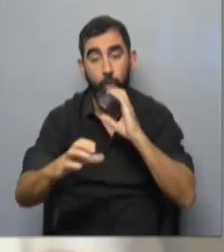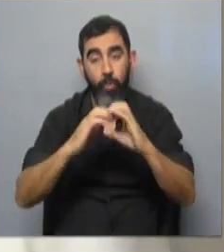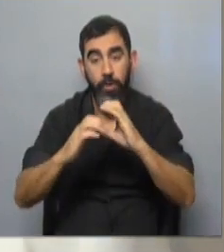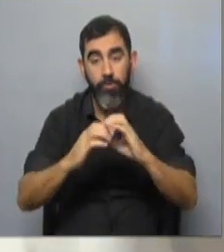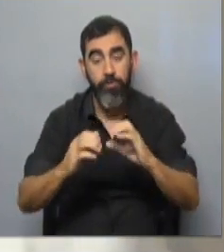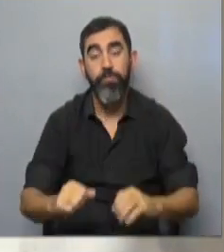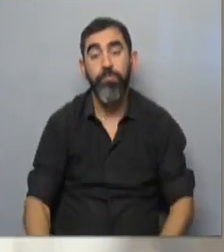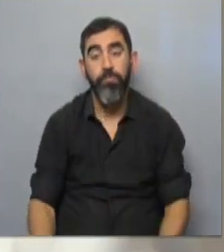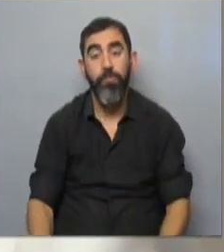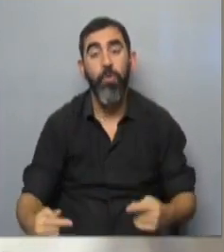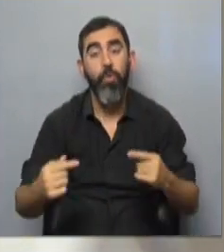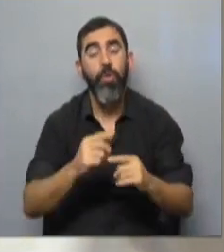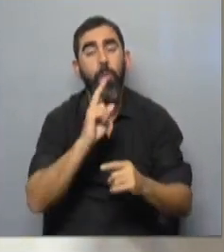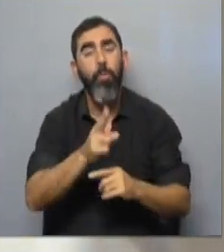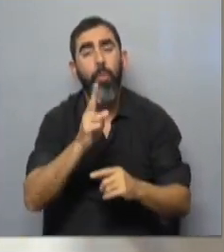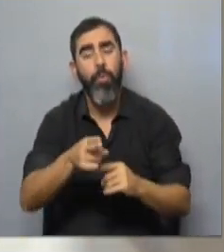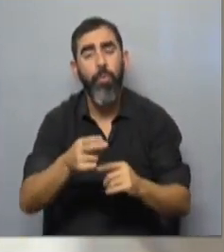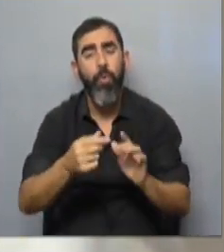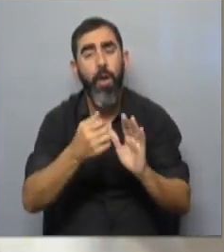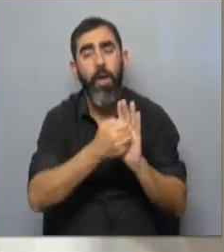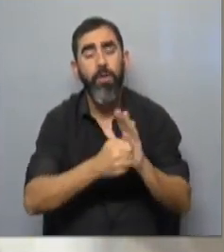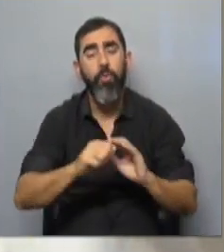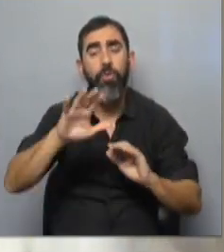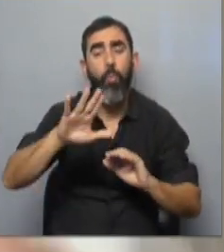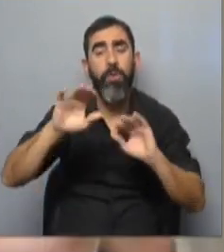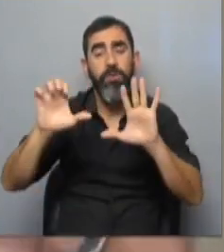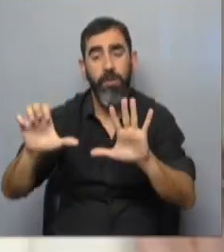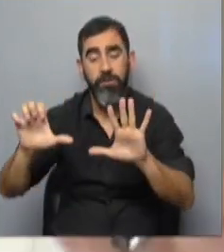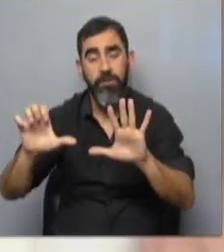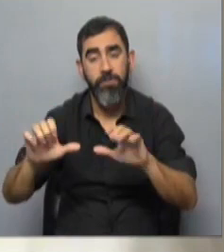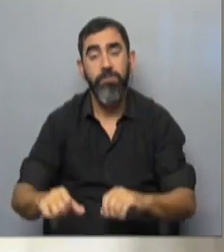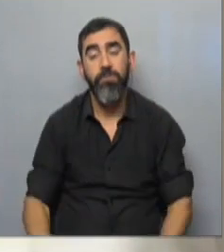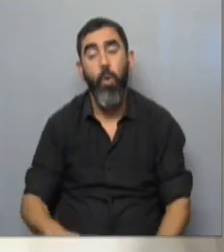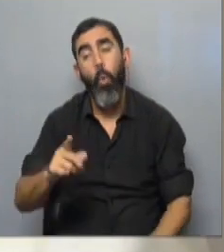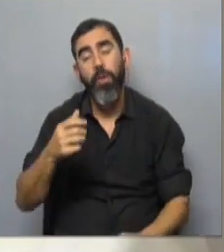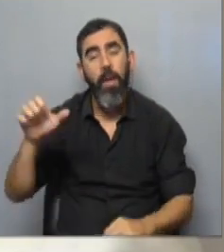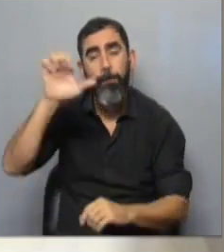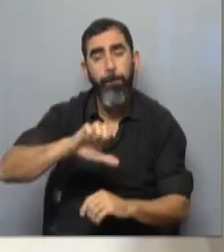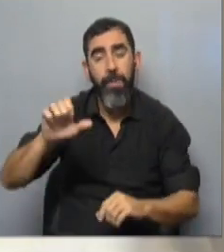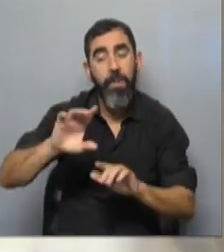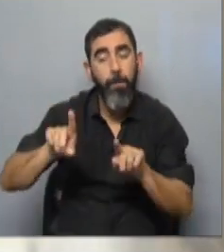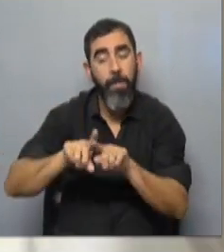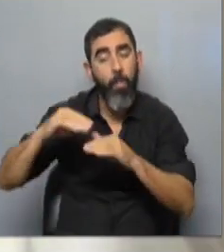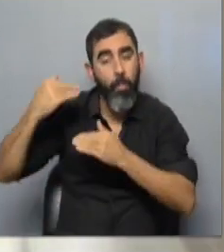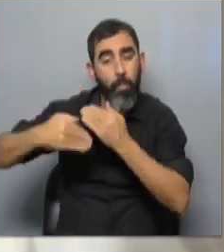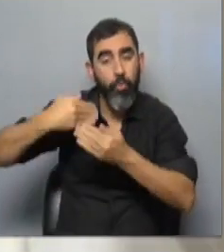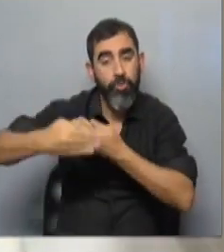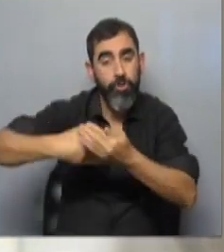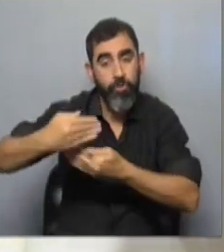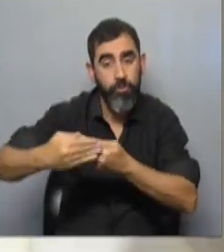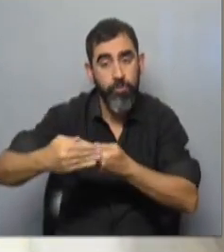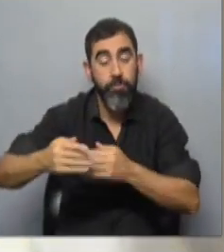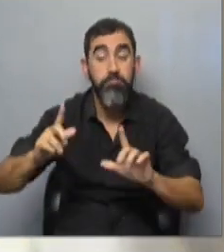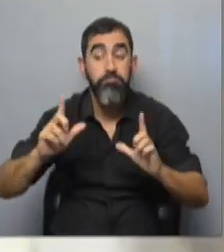vigentes, específicamente la prohibición que establece el artículo 56. Hay muchas otras empresas que están en ese proceso. Y bueno,